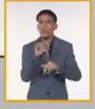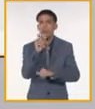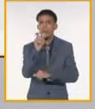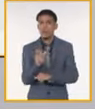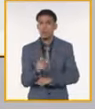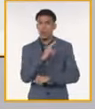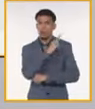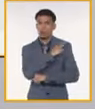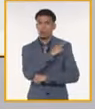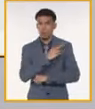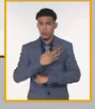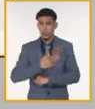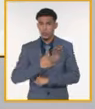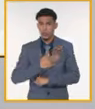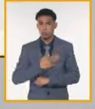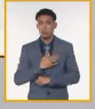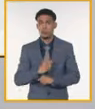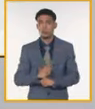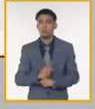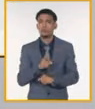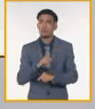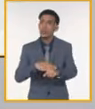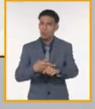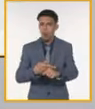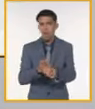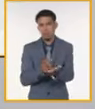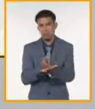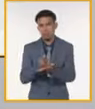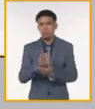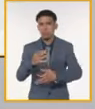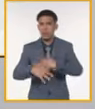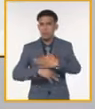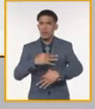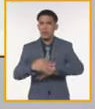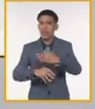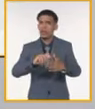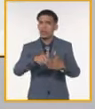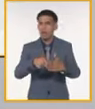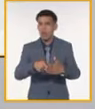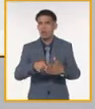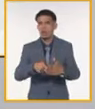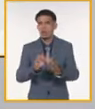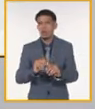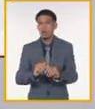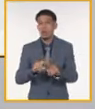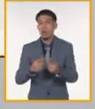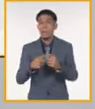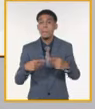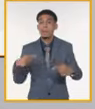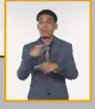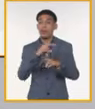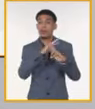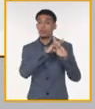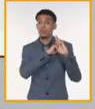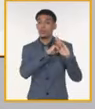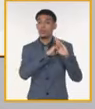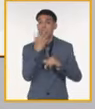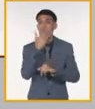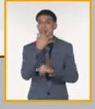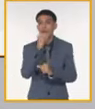titular no de eso vamos a hablar un poquito más adelante con el tema del contrato porque el principal responsable es el